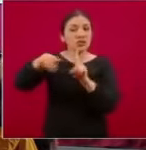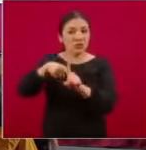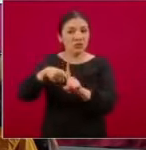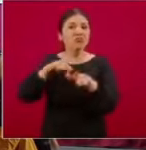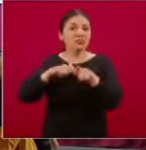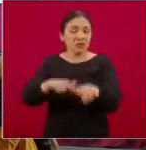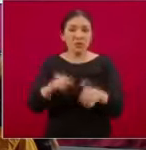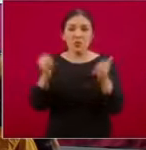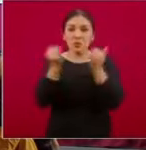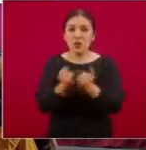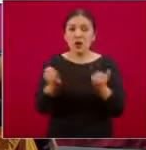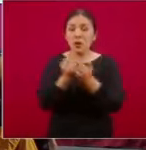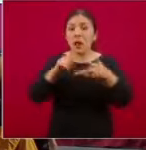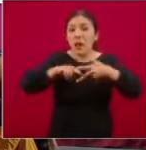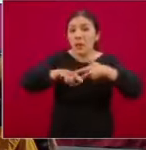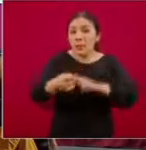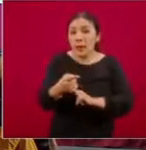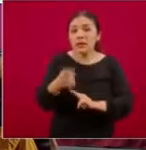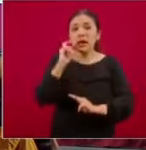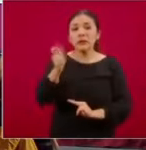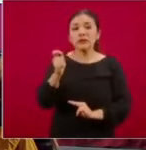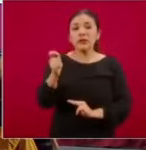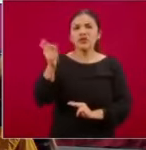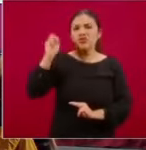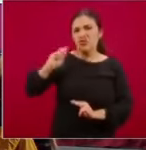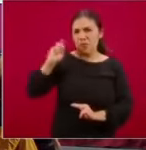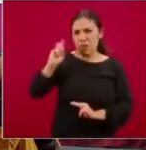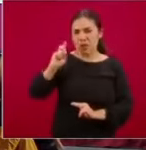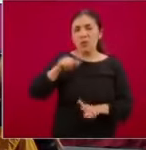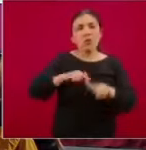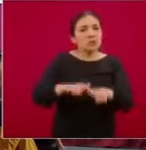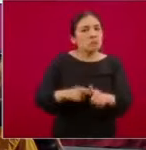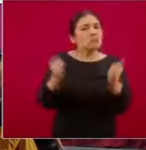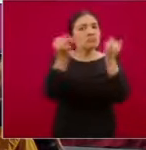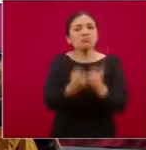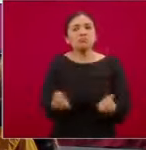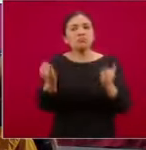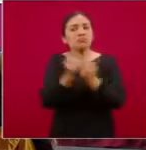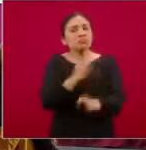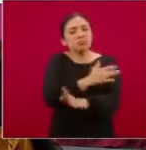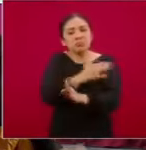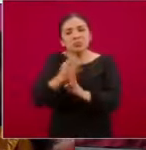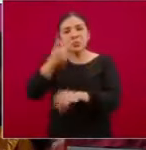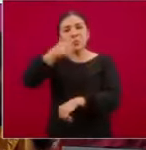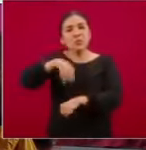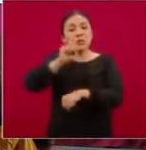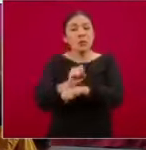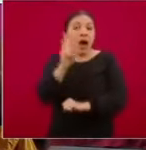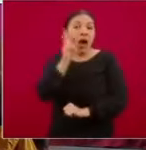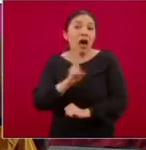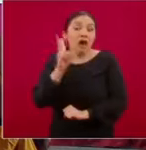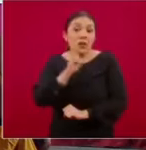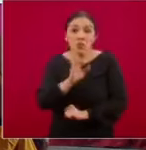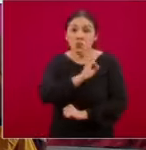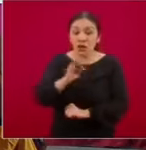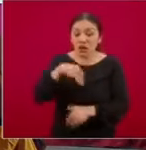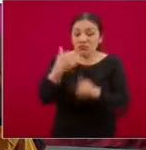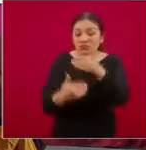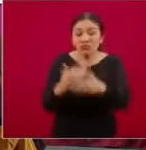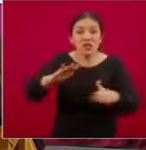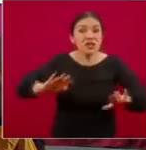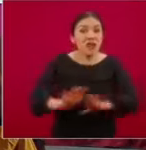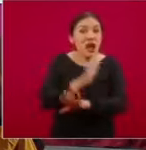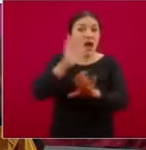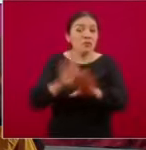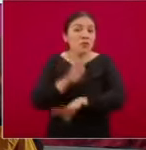de positividad, desde que iniciamos con él el domingo, se ha mantenido toda la semana. Veremos si todavía puede haber algún cambio en